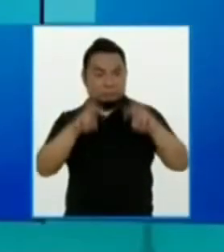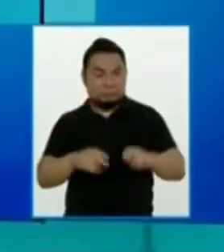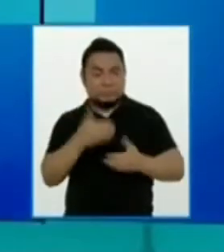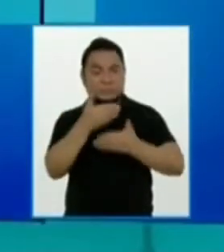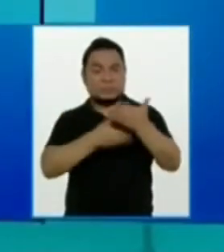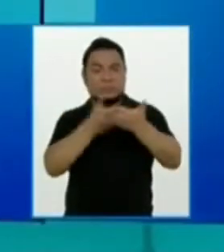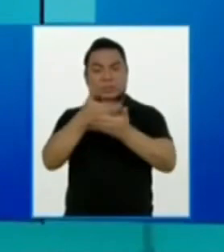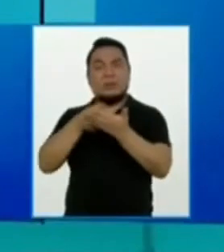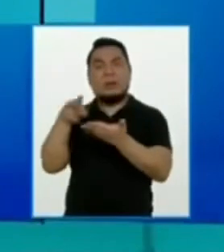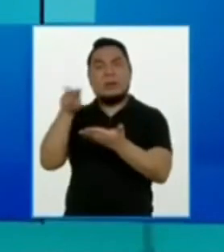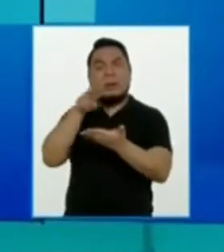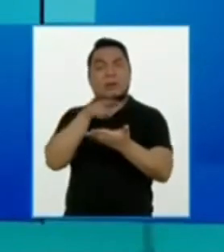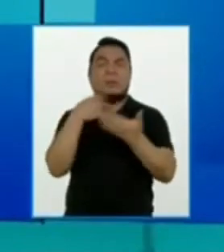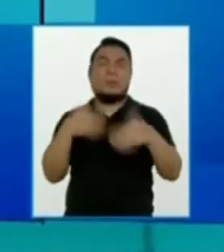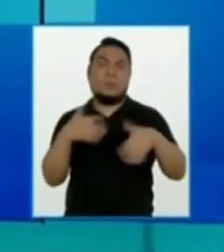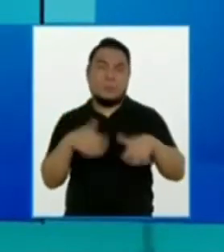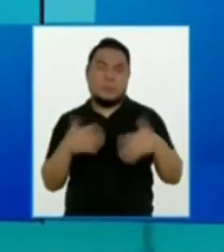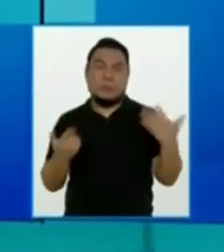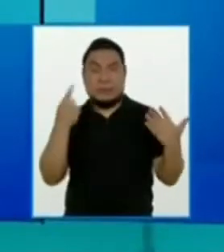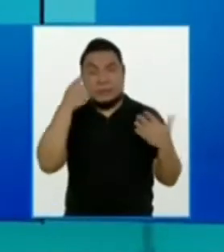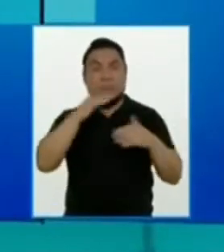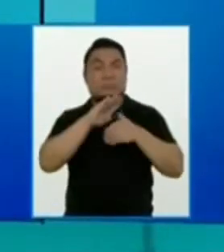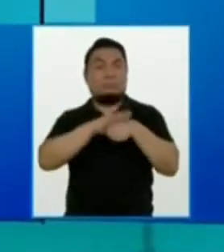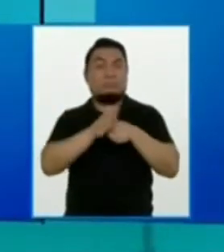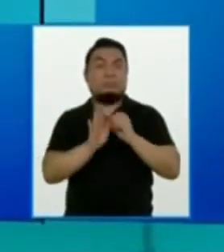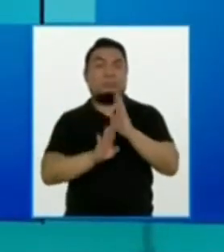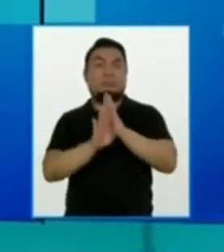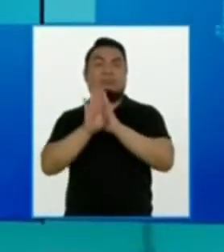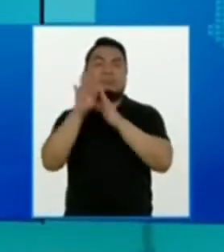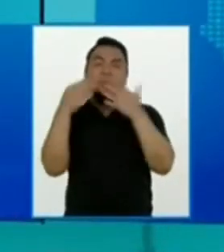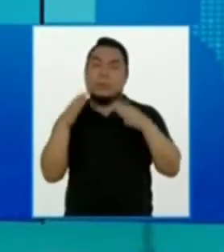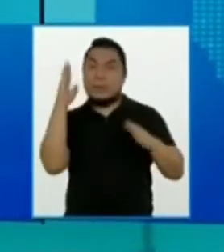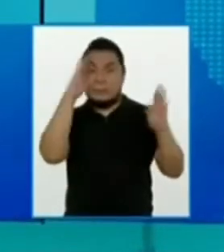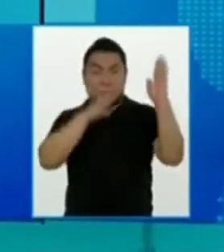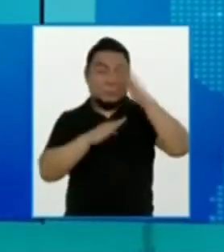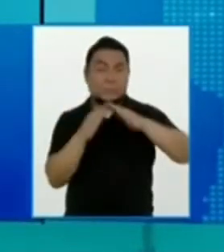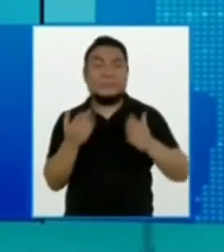poniéndonos así de dura la realidad y las cifras porque es realmente preocupante y lo que hace